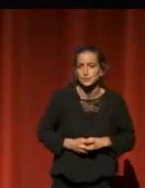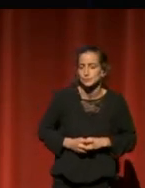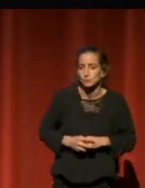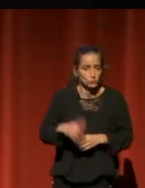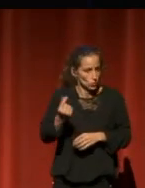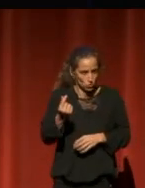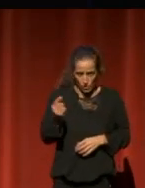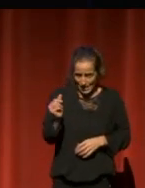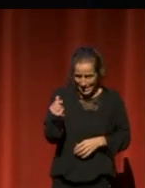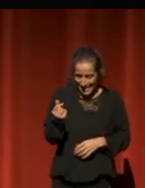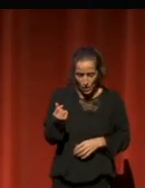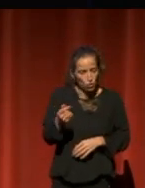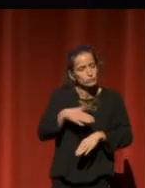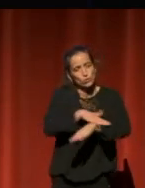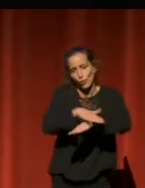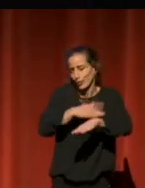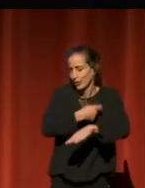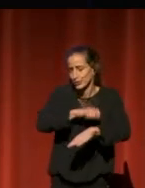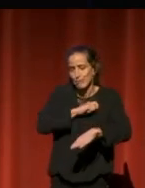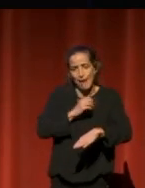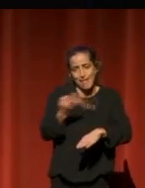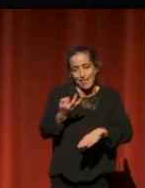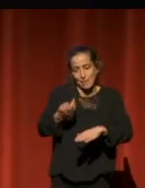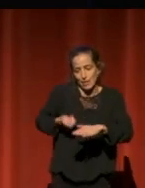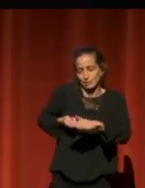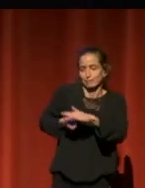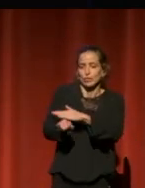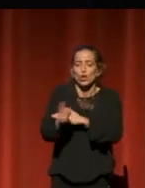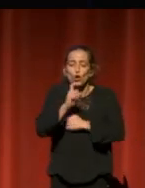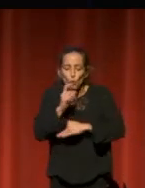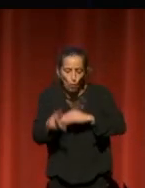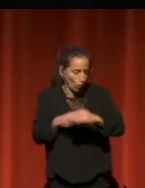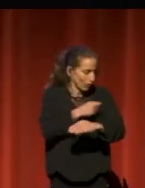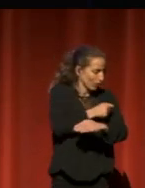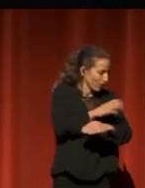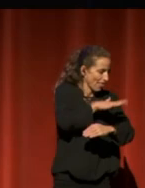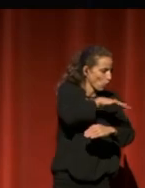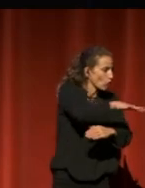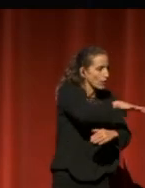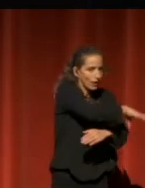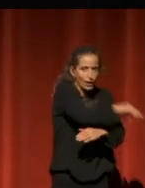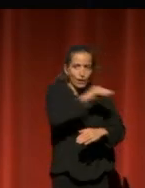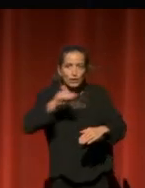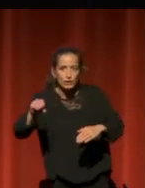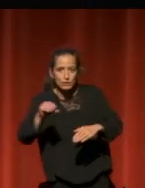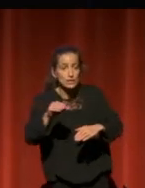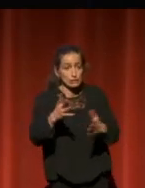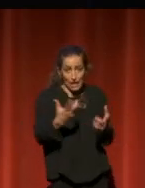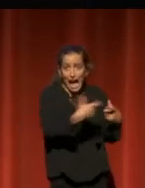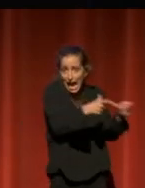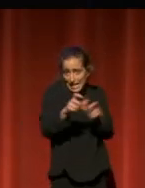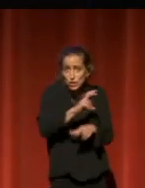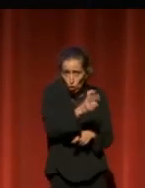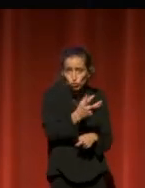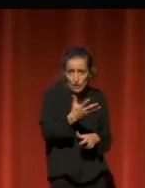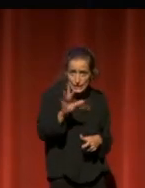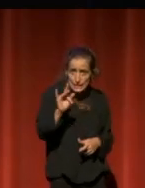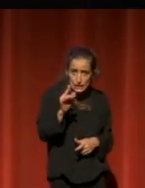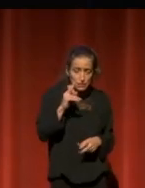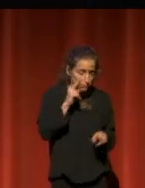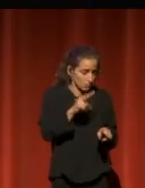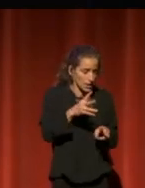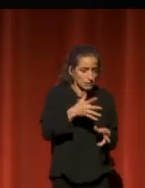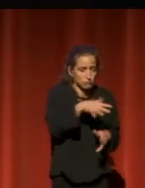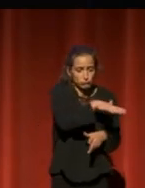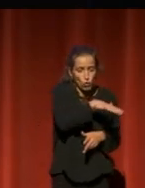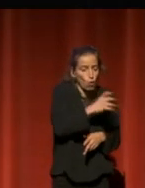lo tienen que sacar el Gobierno central de alguna parte también. No pueden decir de repente ahora de 8 millones áreas. Más... claro, de otras áreas. De ahí la importancia de los